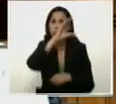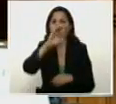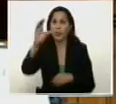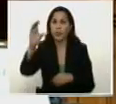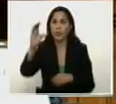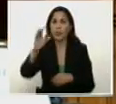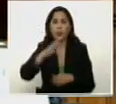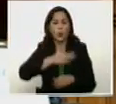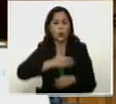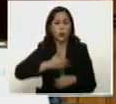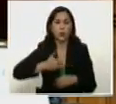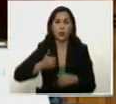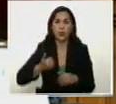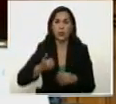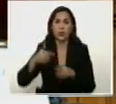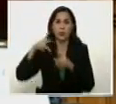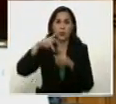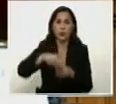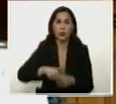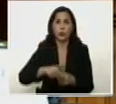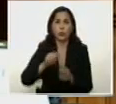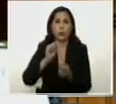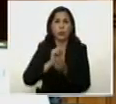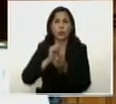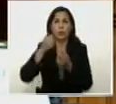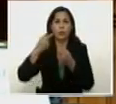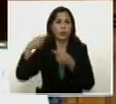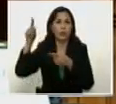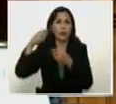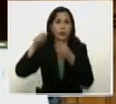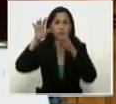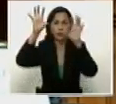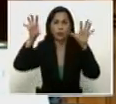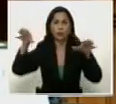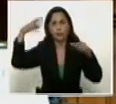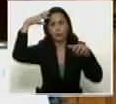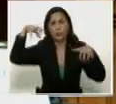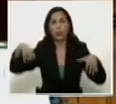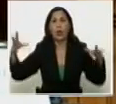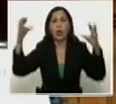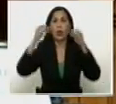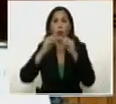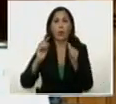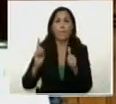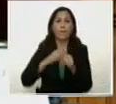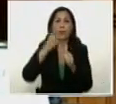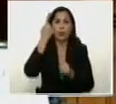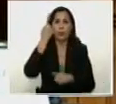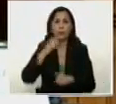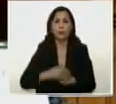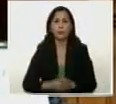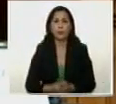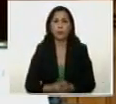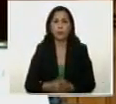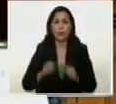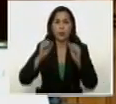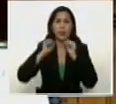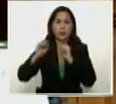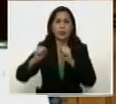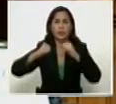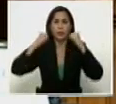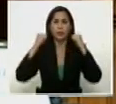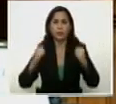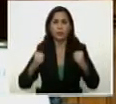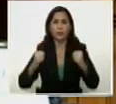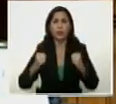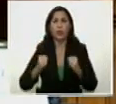de cualquier yugo imperial. Acuerda, primero, rechaza